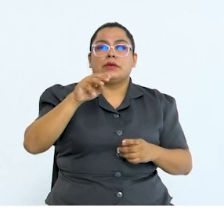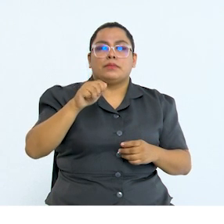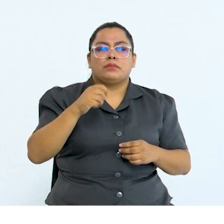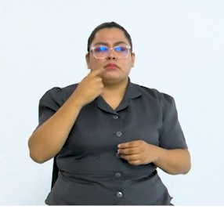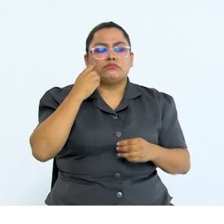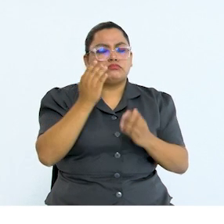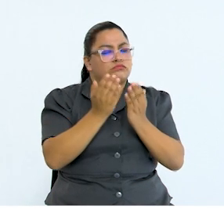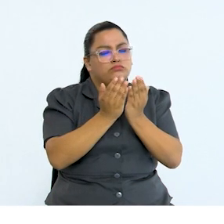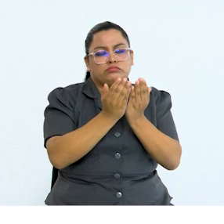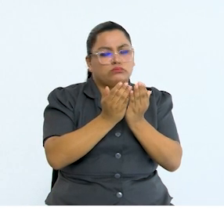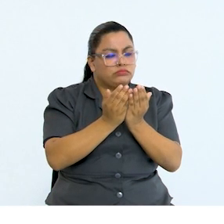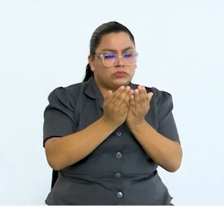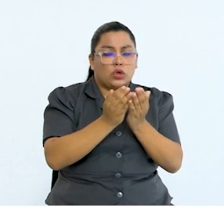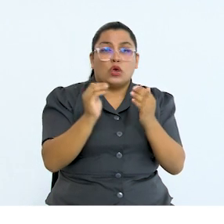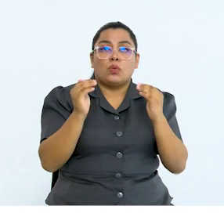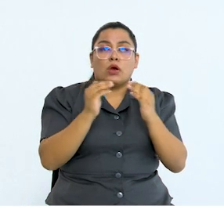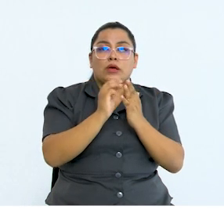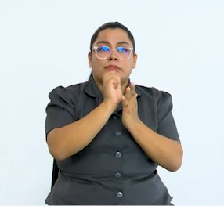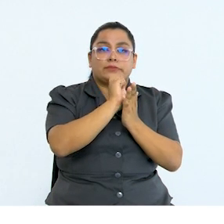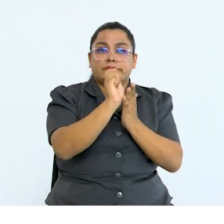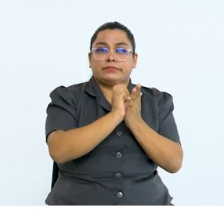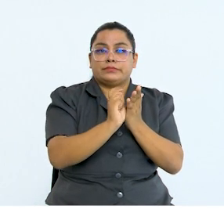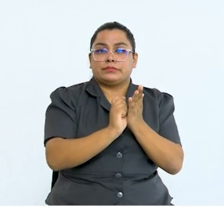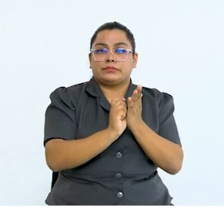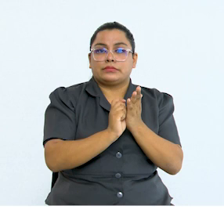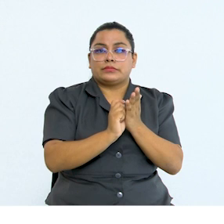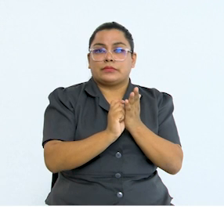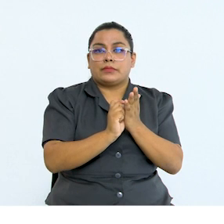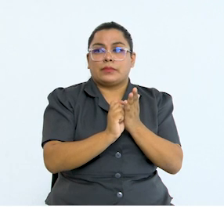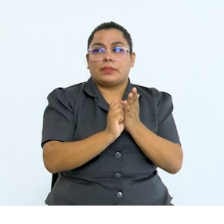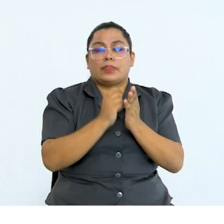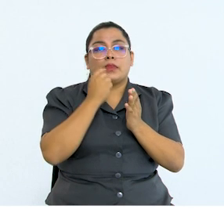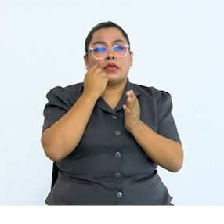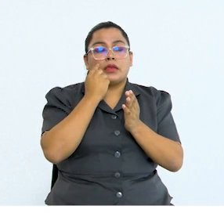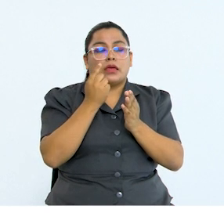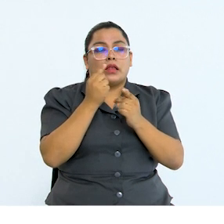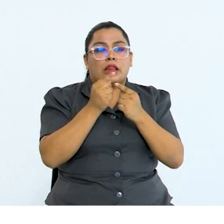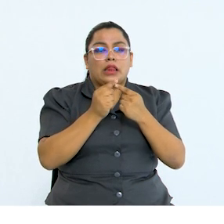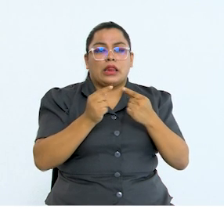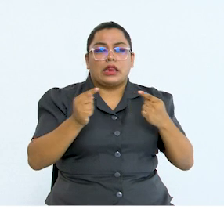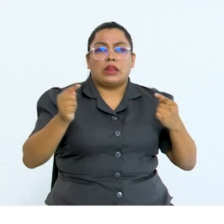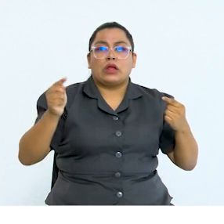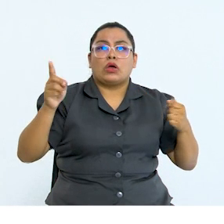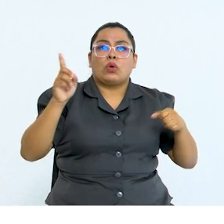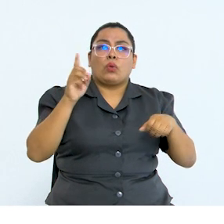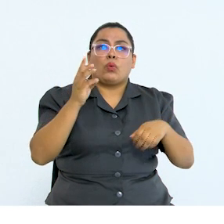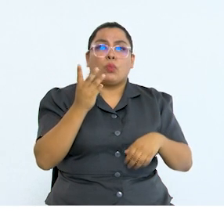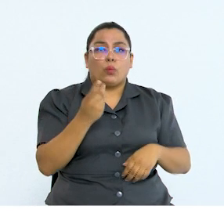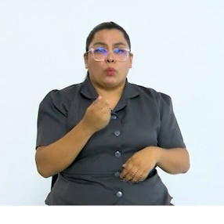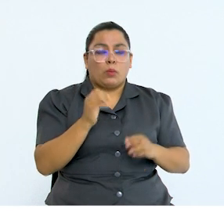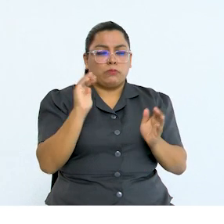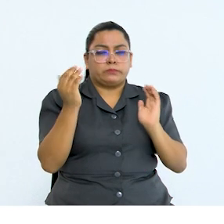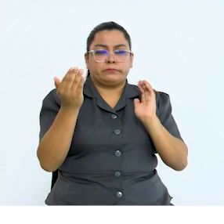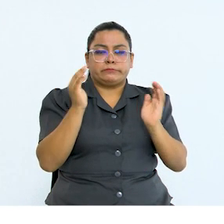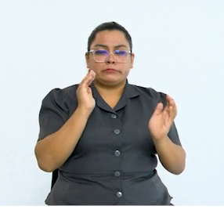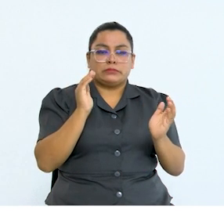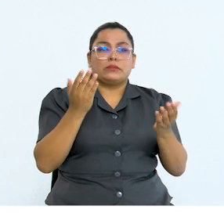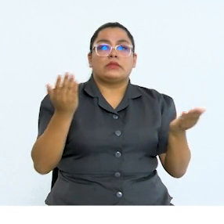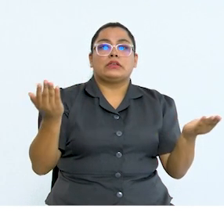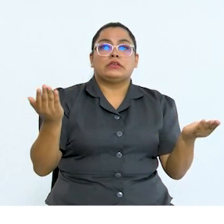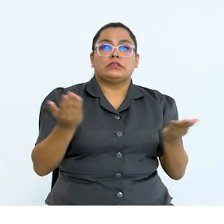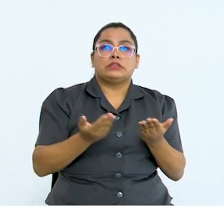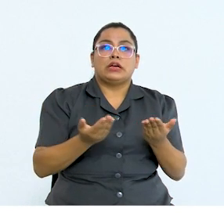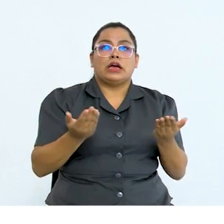escritura. Se colocan en la recta numérica, se realizan comparaciones y se hace redondeo hasta